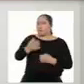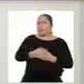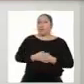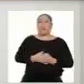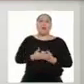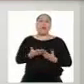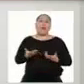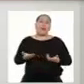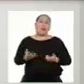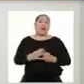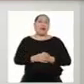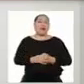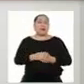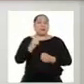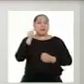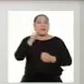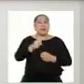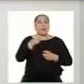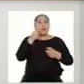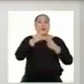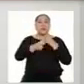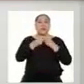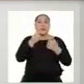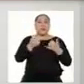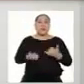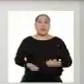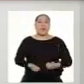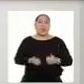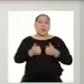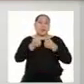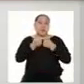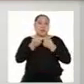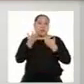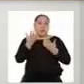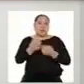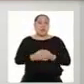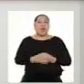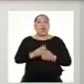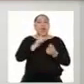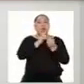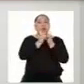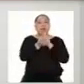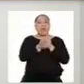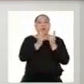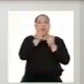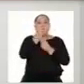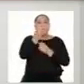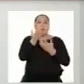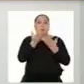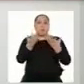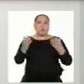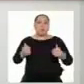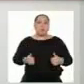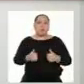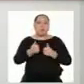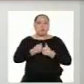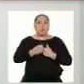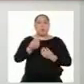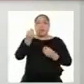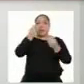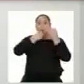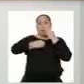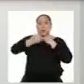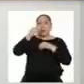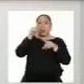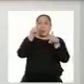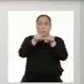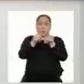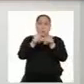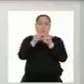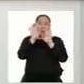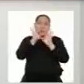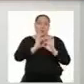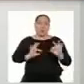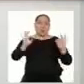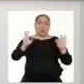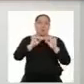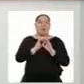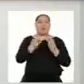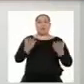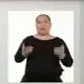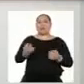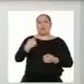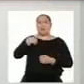Sí, pues La coyuntura que estamos viviendo ha hecho que cambien algunos aspectos de nuestras vidas Y la alimentación podría ser uno de ellos